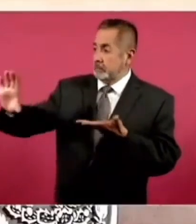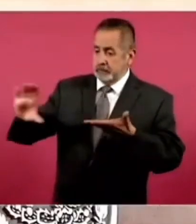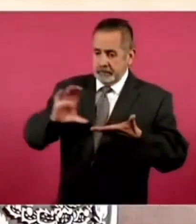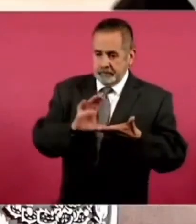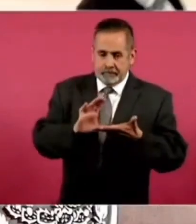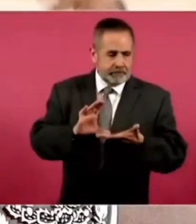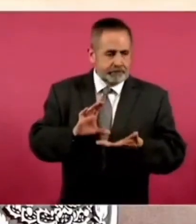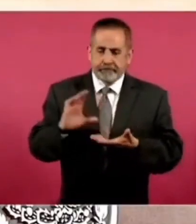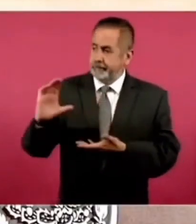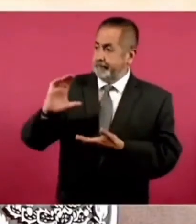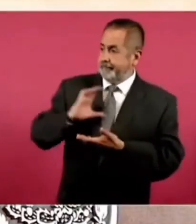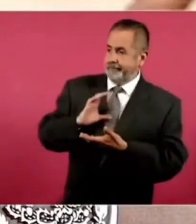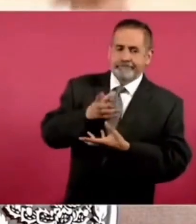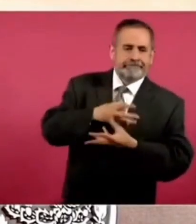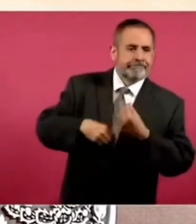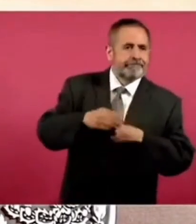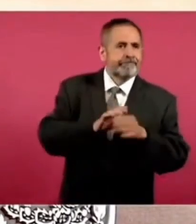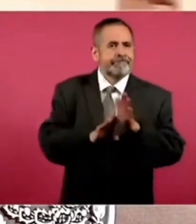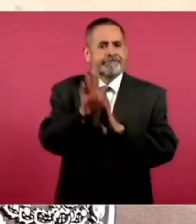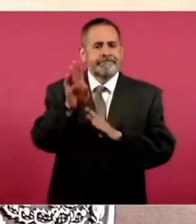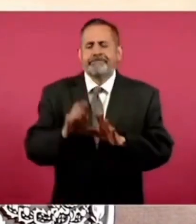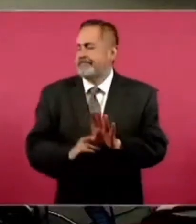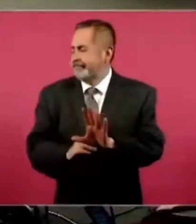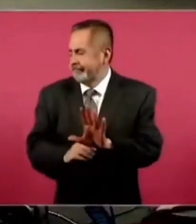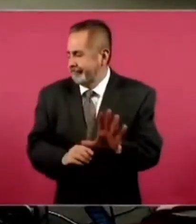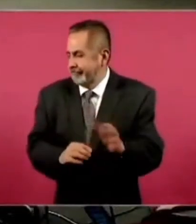como era antes, para